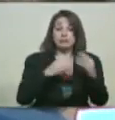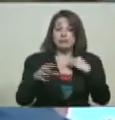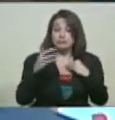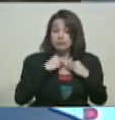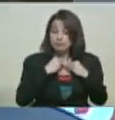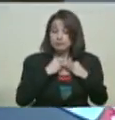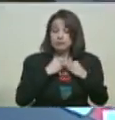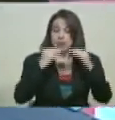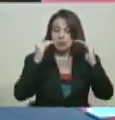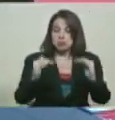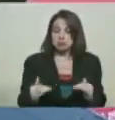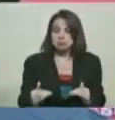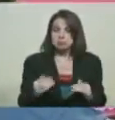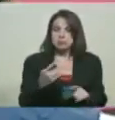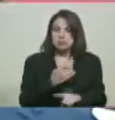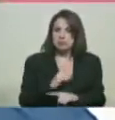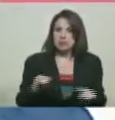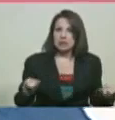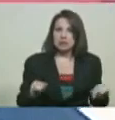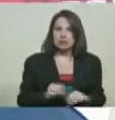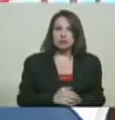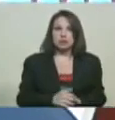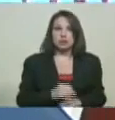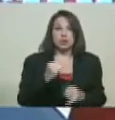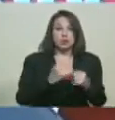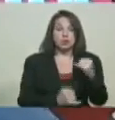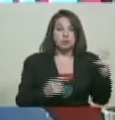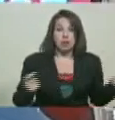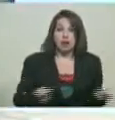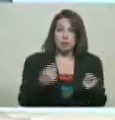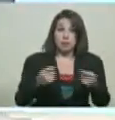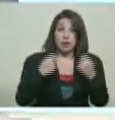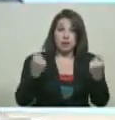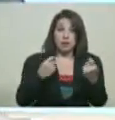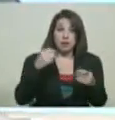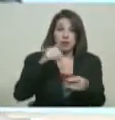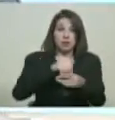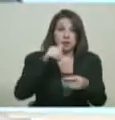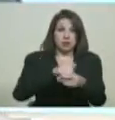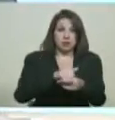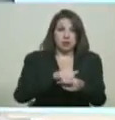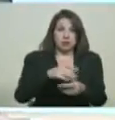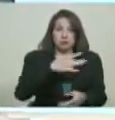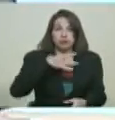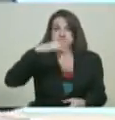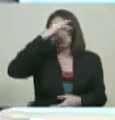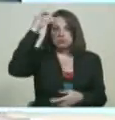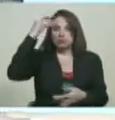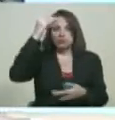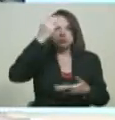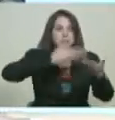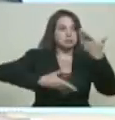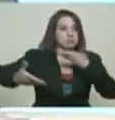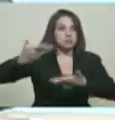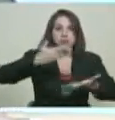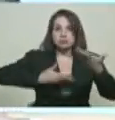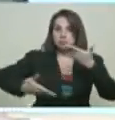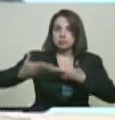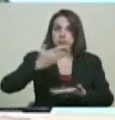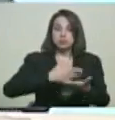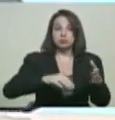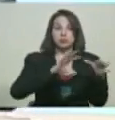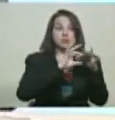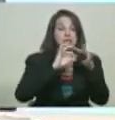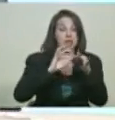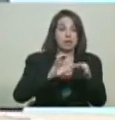venido bajando la última campaña electoral la hemos hecho con un alto espíritu de colaboración y unitaria